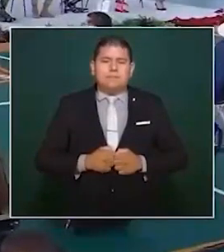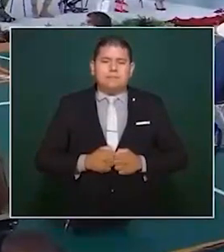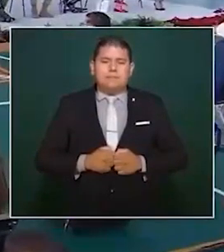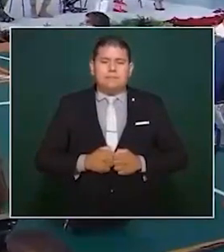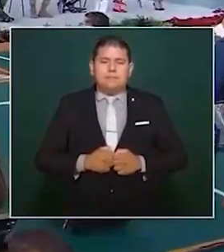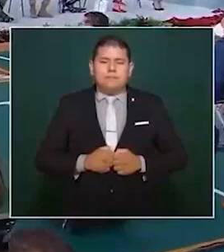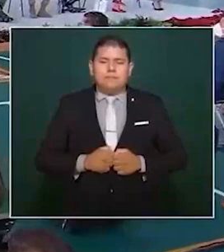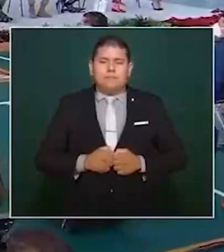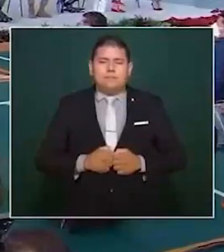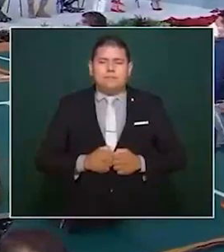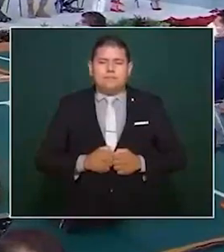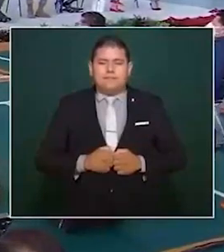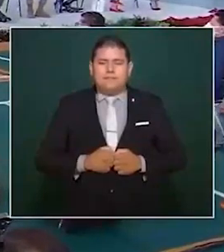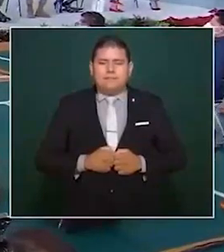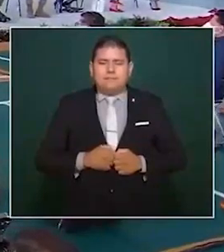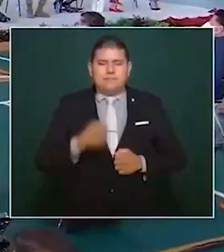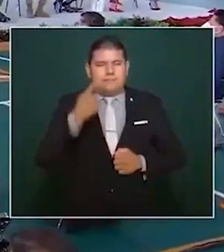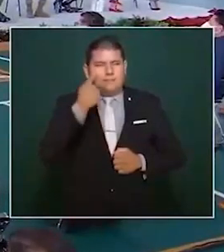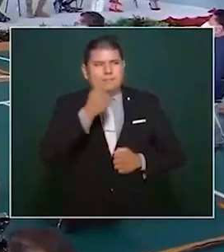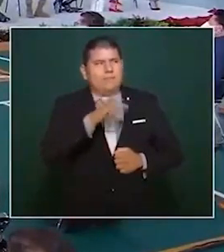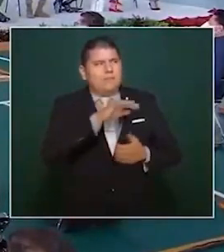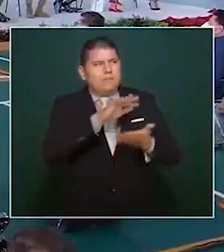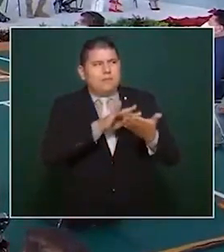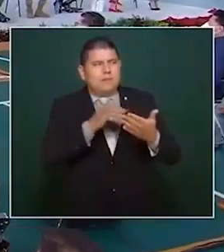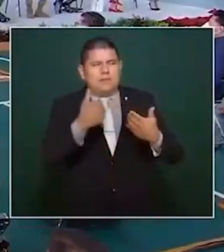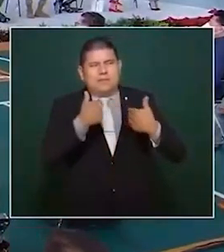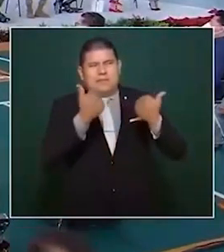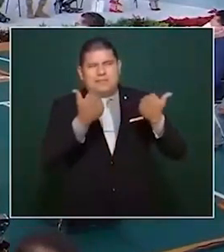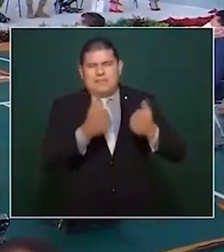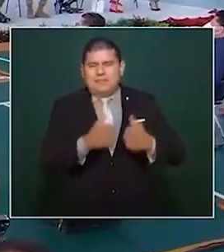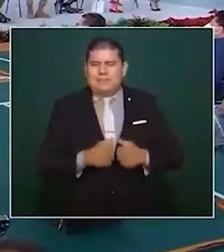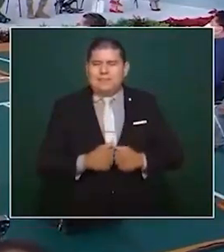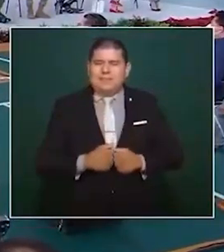Y ya ni le entiendo lo otro.